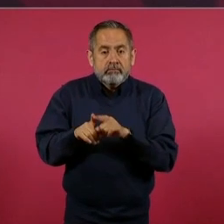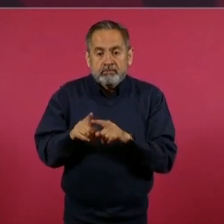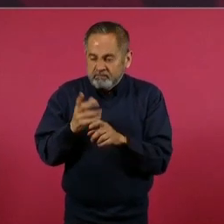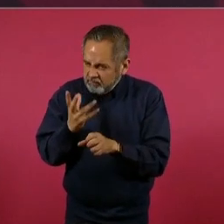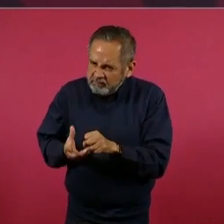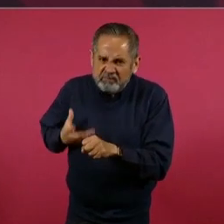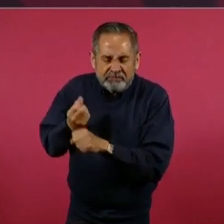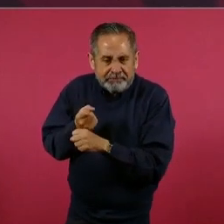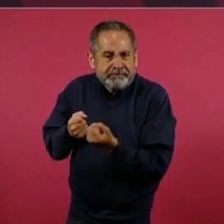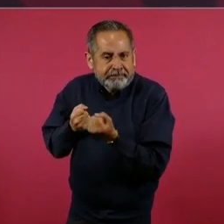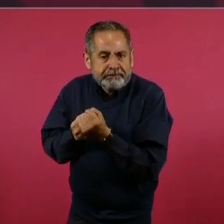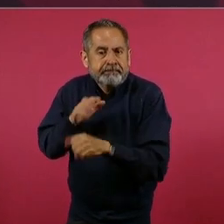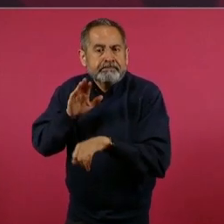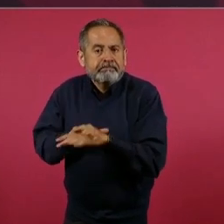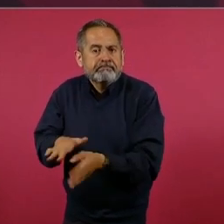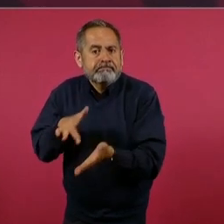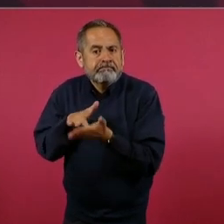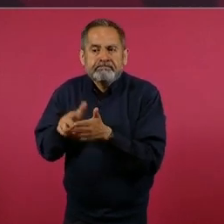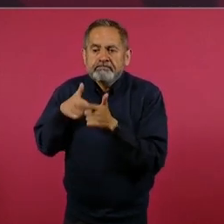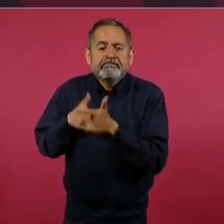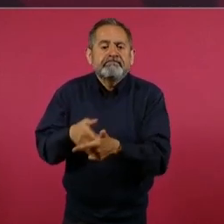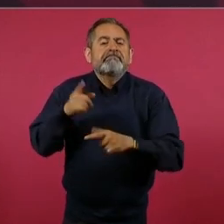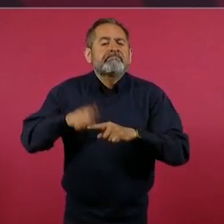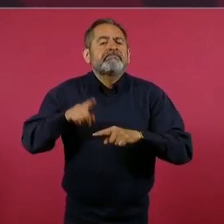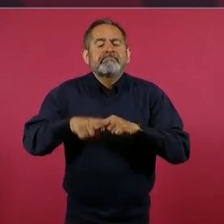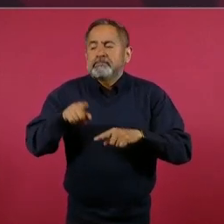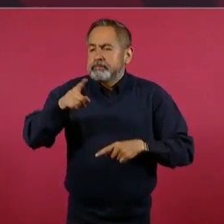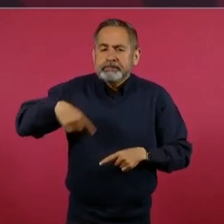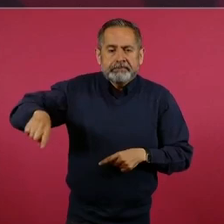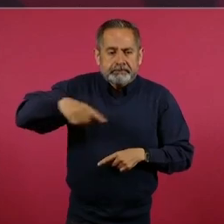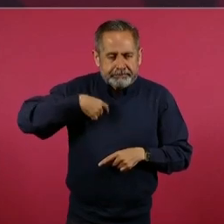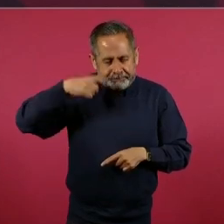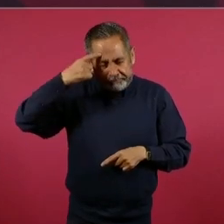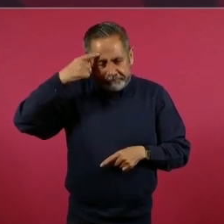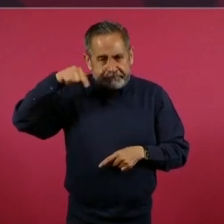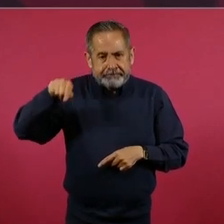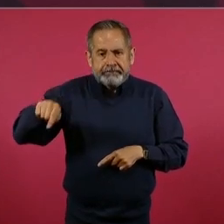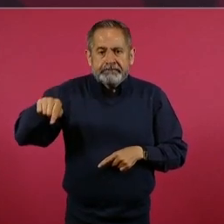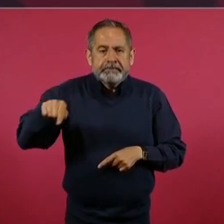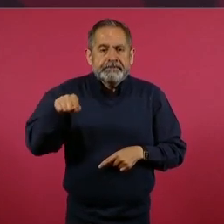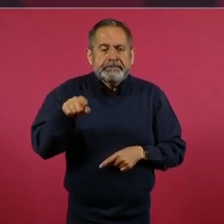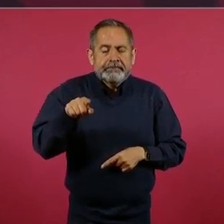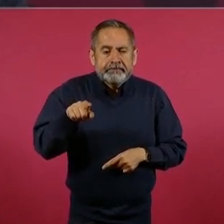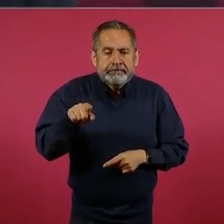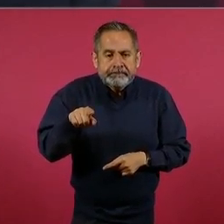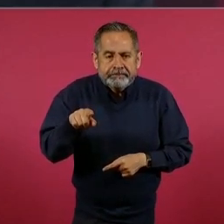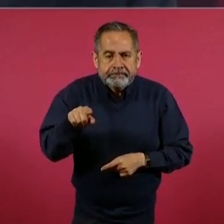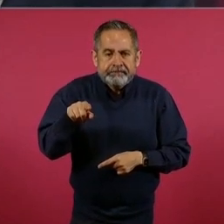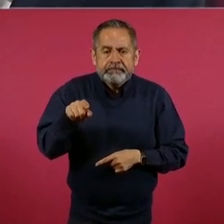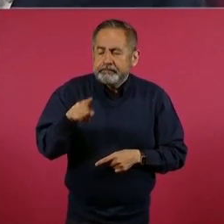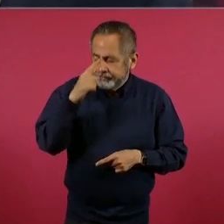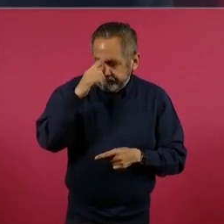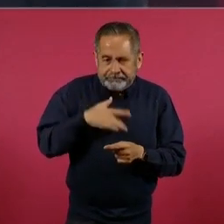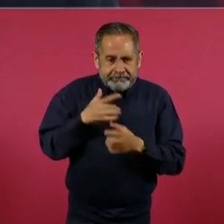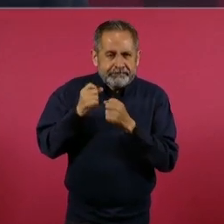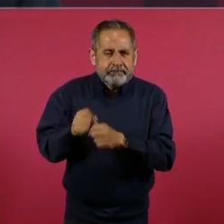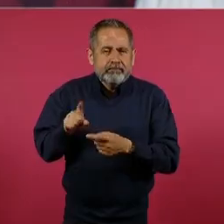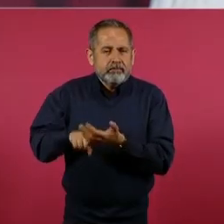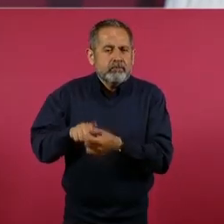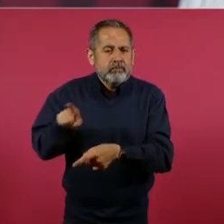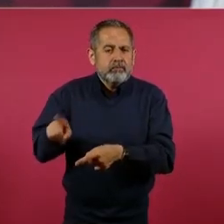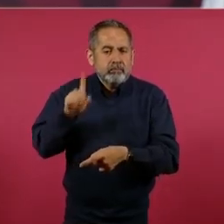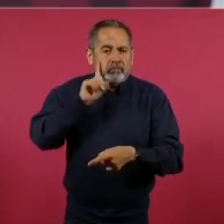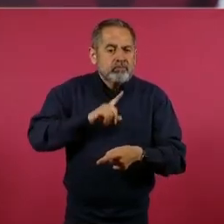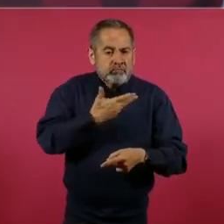lo vamos a seguir reforzando seguramente, porque la presidenta